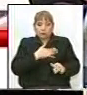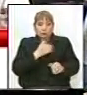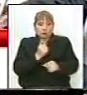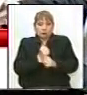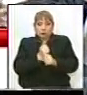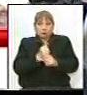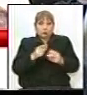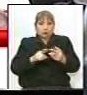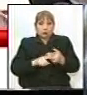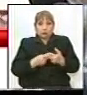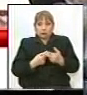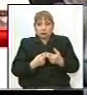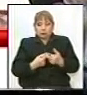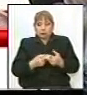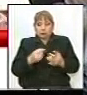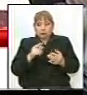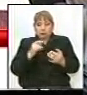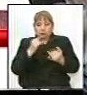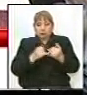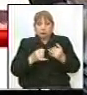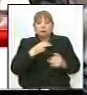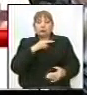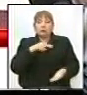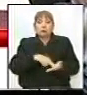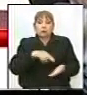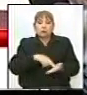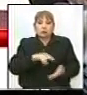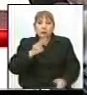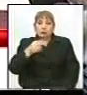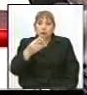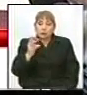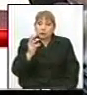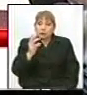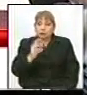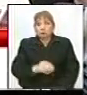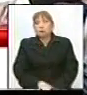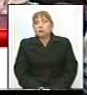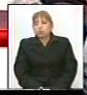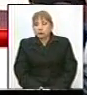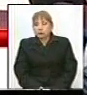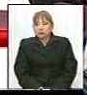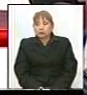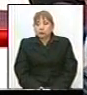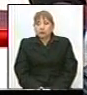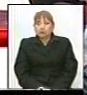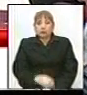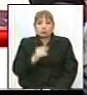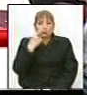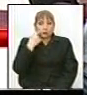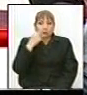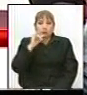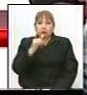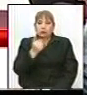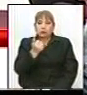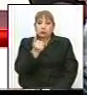se inició fines de noviembre del 2016. Entonces el señor Jauregui